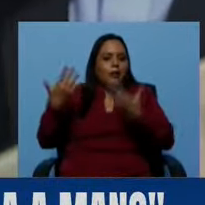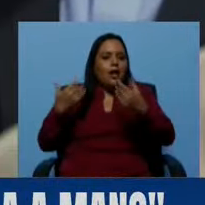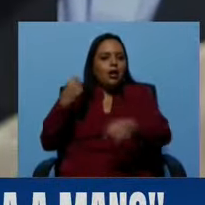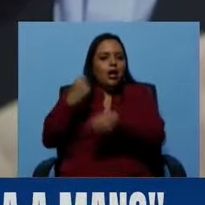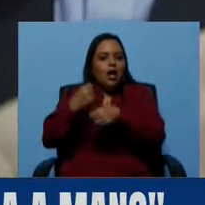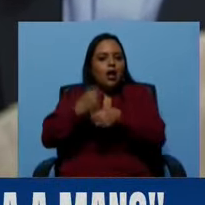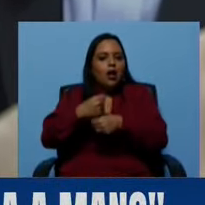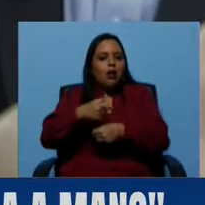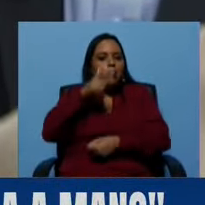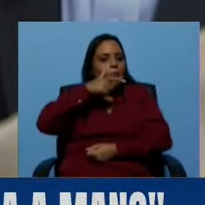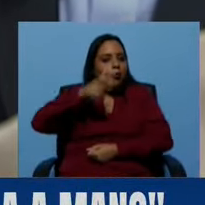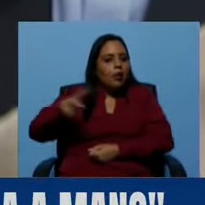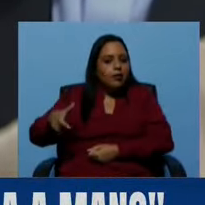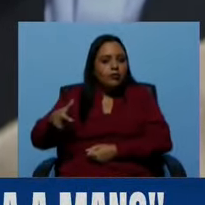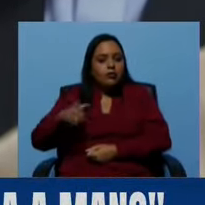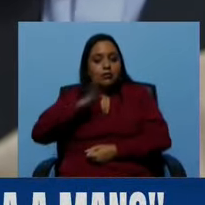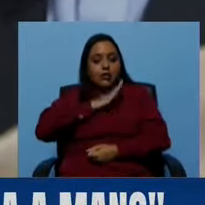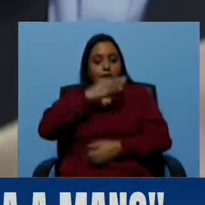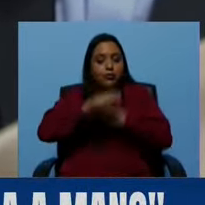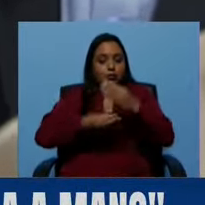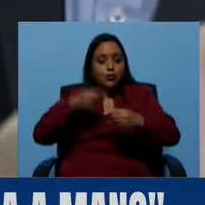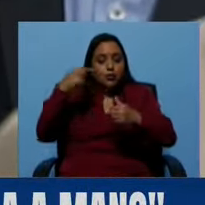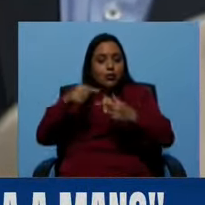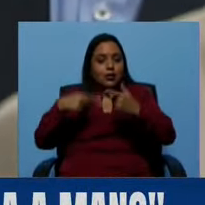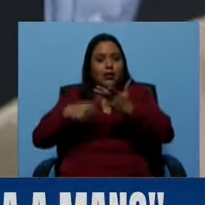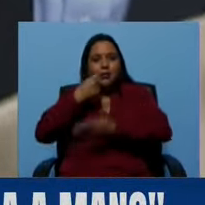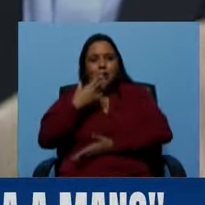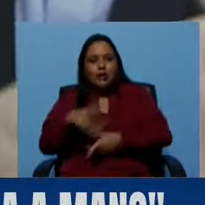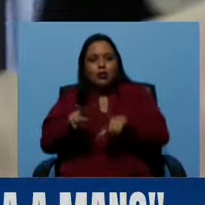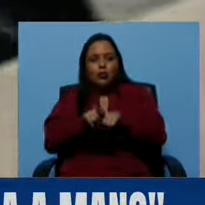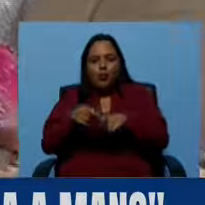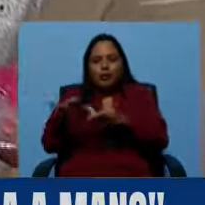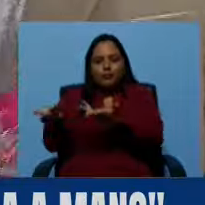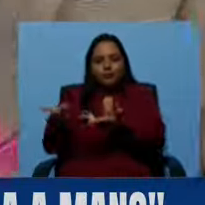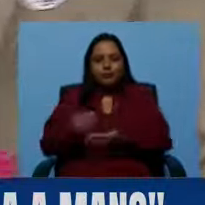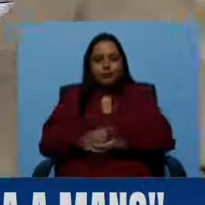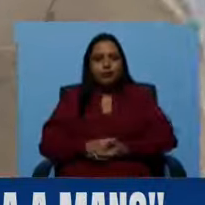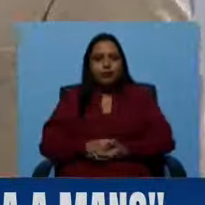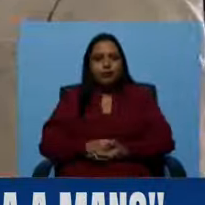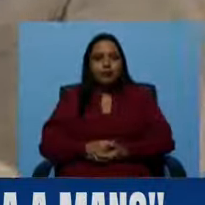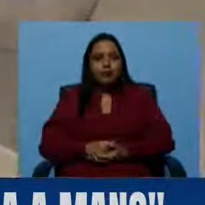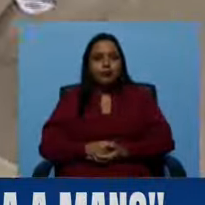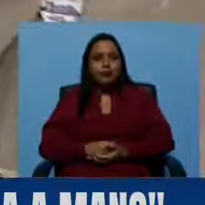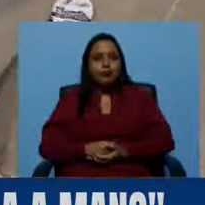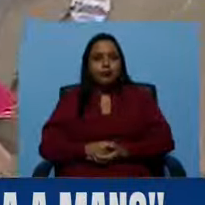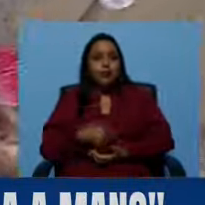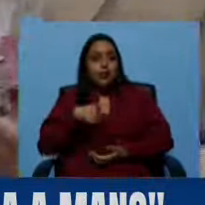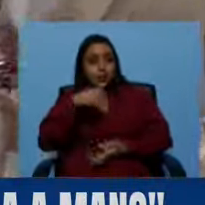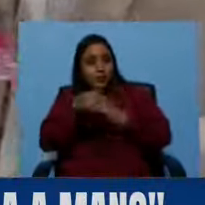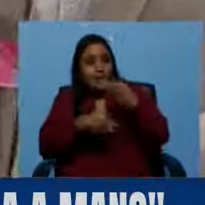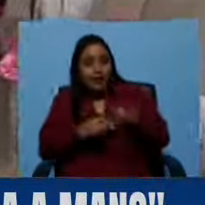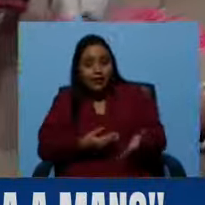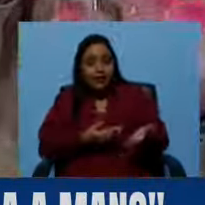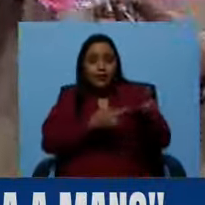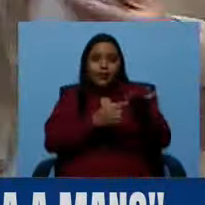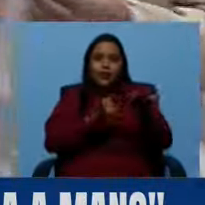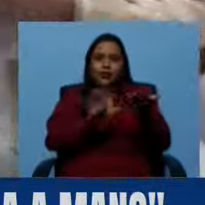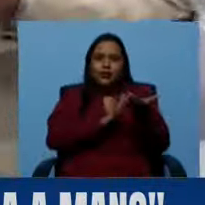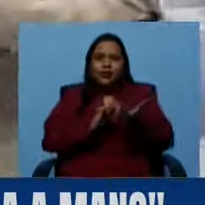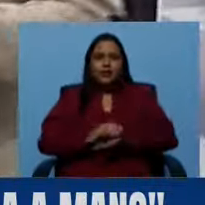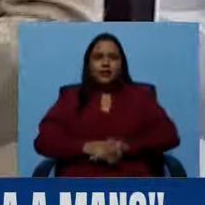nuestro pueblo que se han encargado de hacer productos tan hermosos como estos. Voy a incurrir en una infidencia, y es que